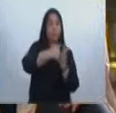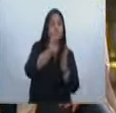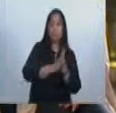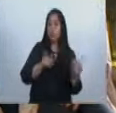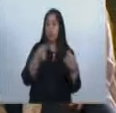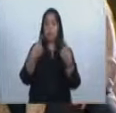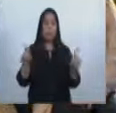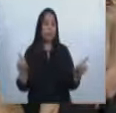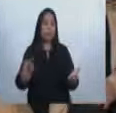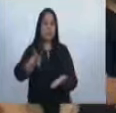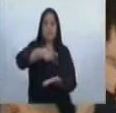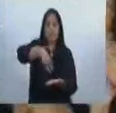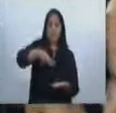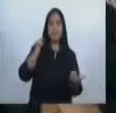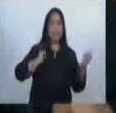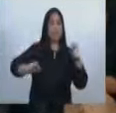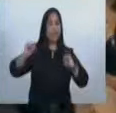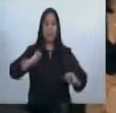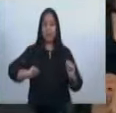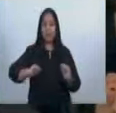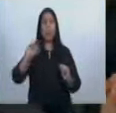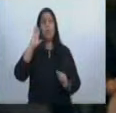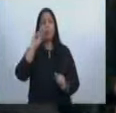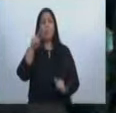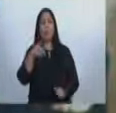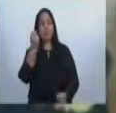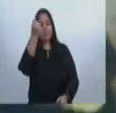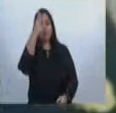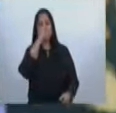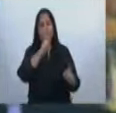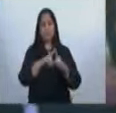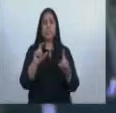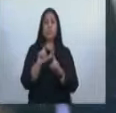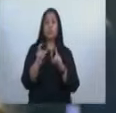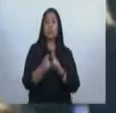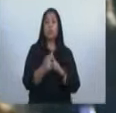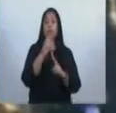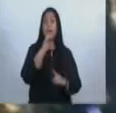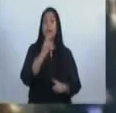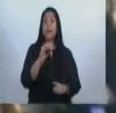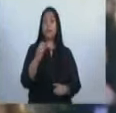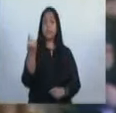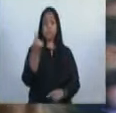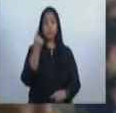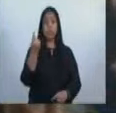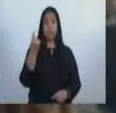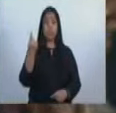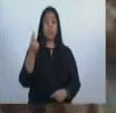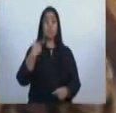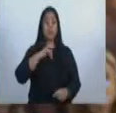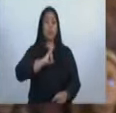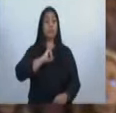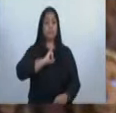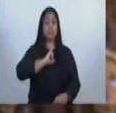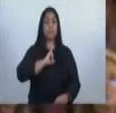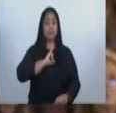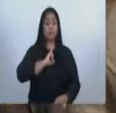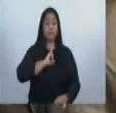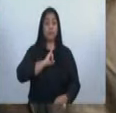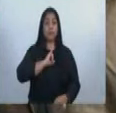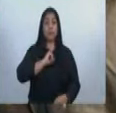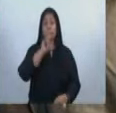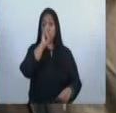música danza teatro porque entendemos que la cultura es un elemento fundamental de la identidad